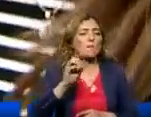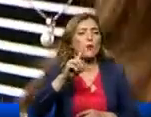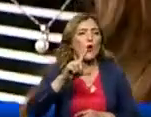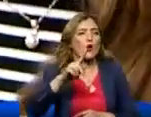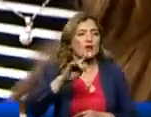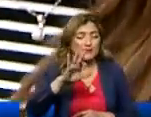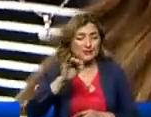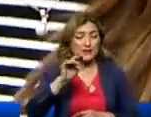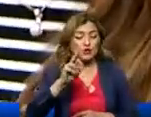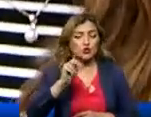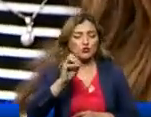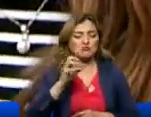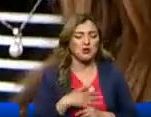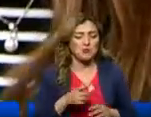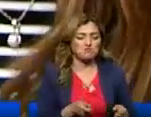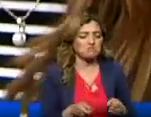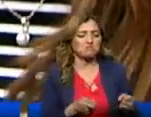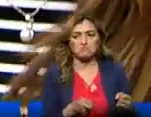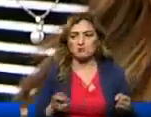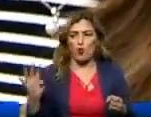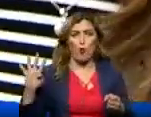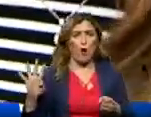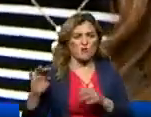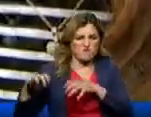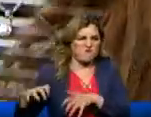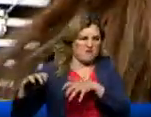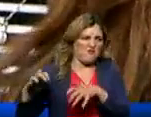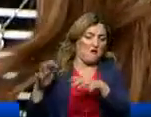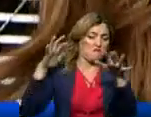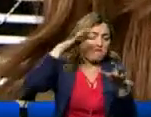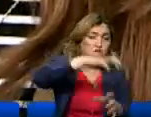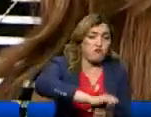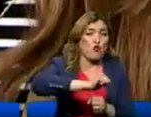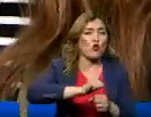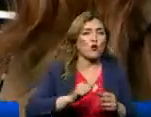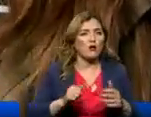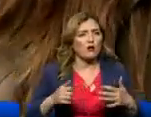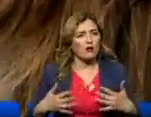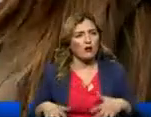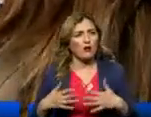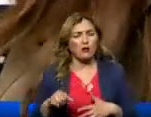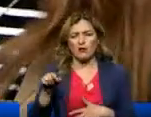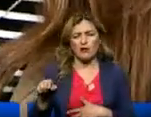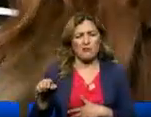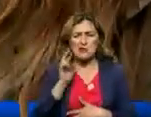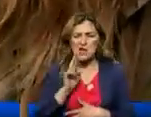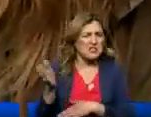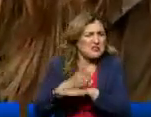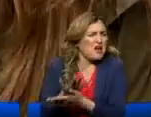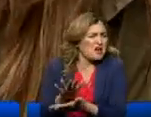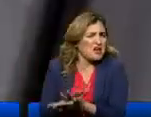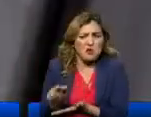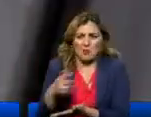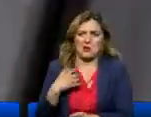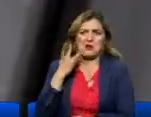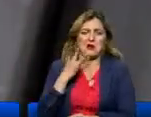pero realmente me sorprendió porque nunca había visto un perro cuando ataca y peor un golem que siempre he visto que la característica del golden es un perro bastante